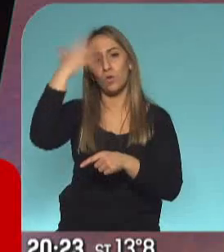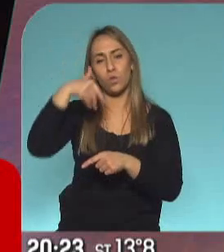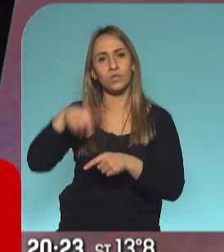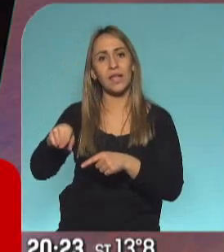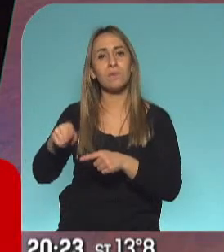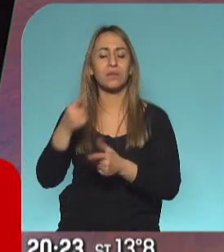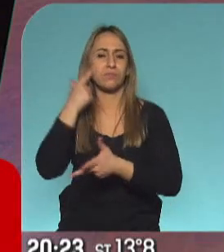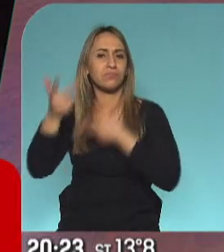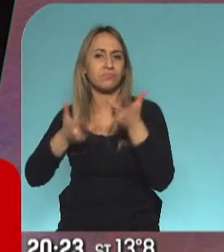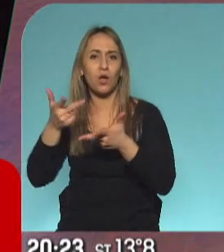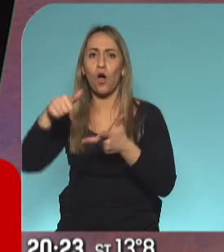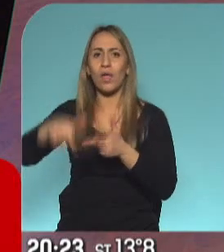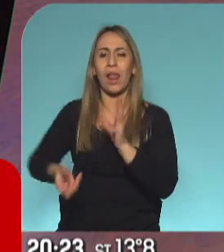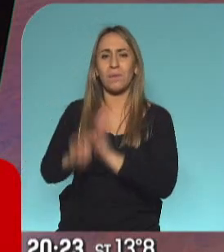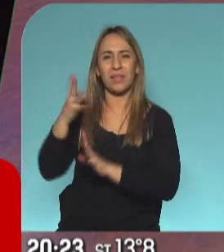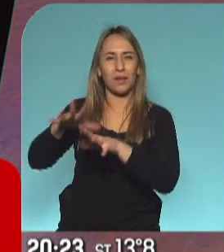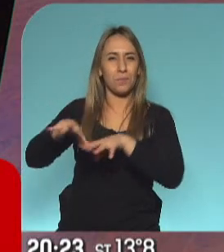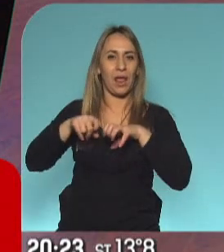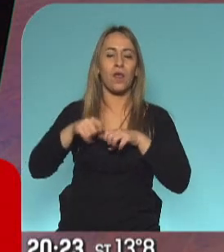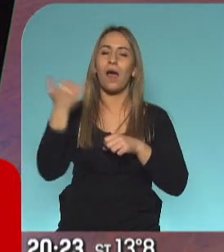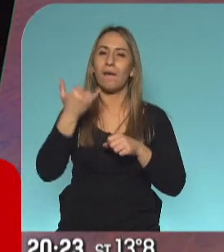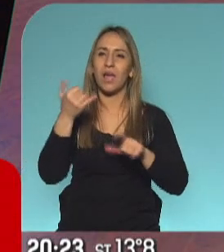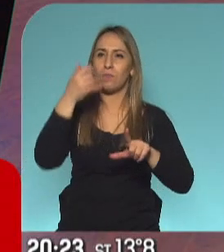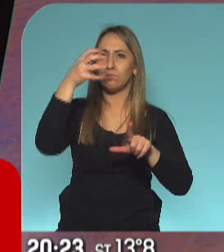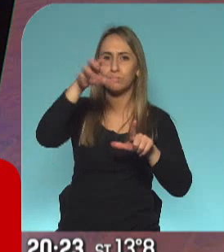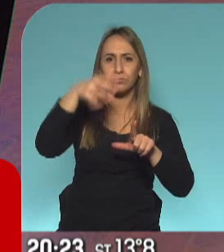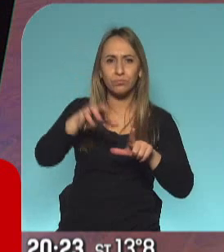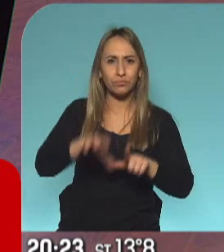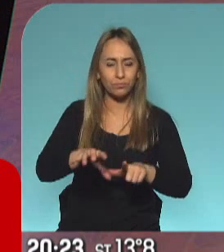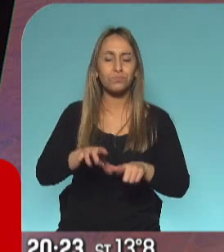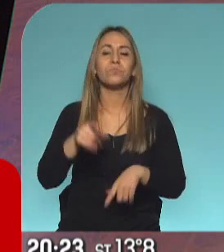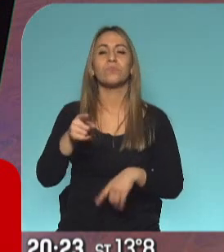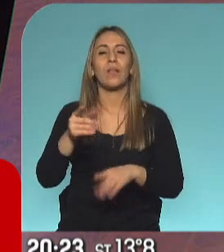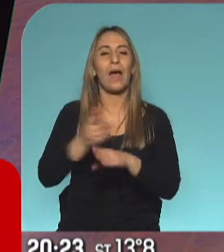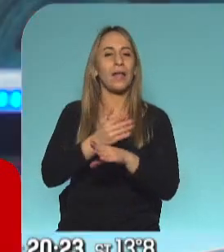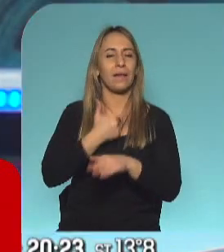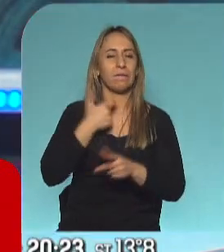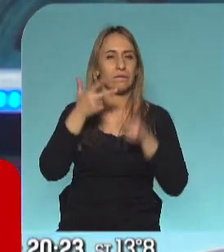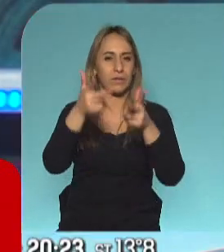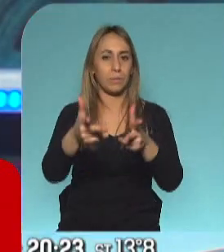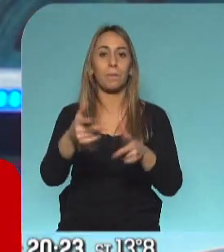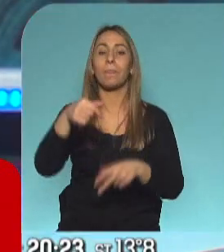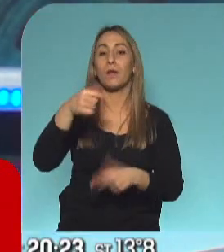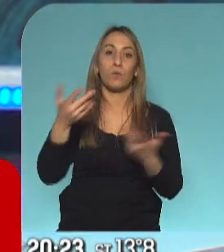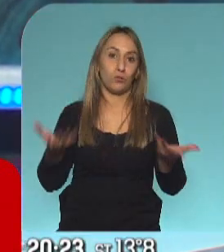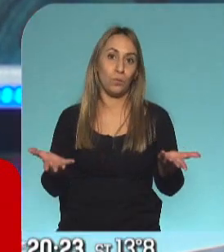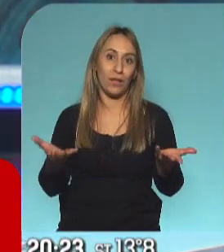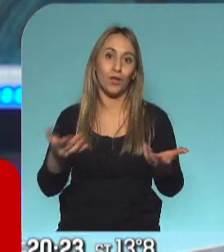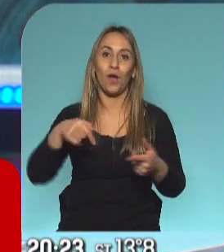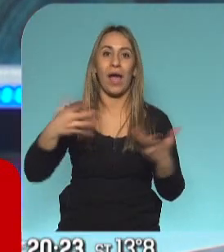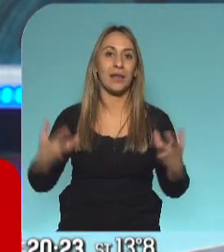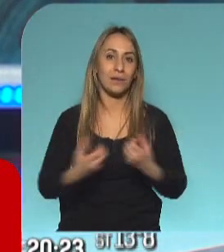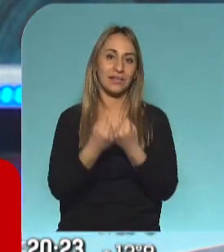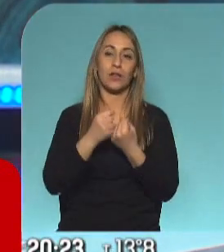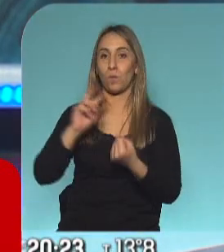escuchar desde hoy bien temprano. Sí, vamos a empezar a ver las repercusiones. Antes te quería marcar un contraste que hubo hoy, porque por supuesto en el aniversario por la muerte de